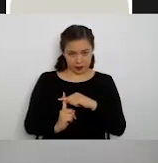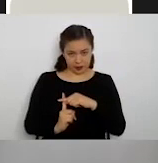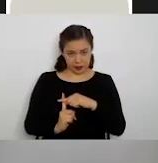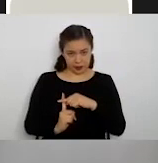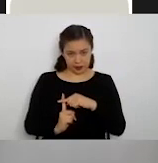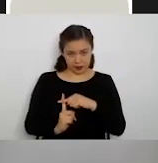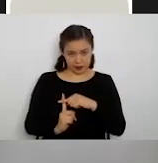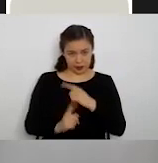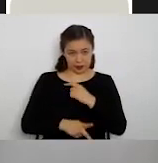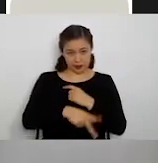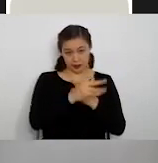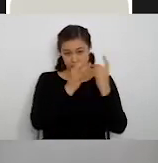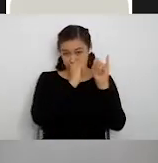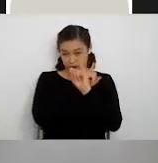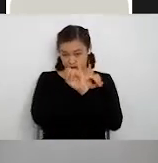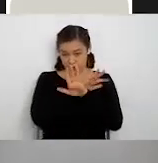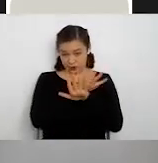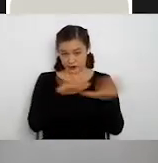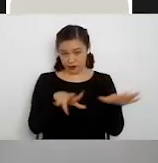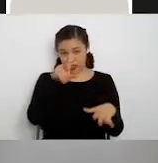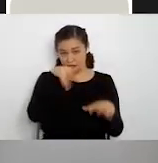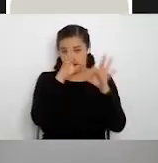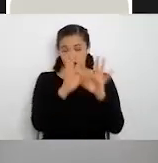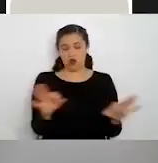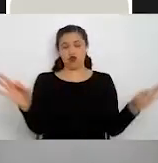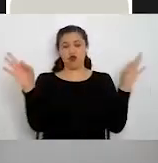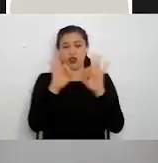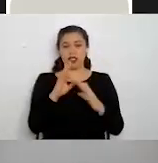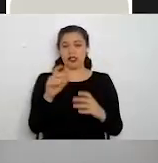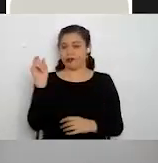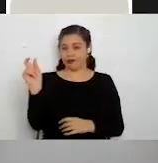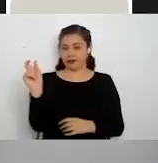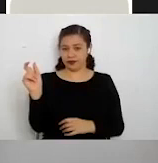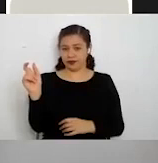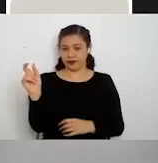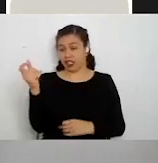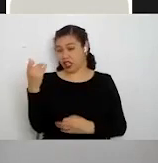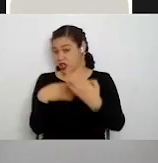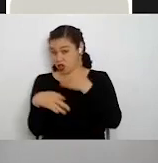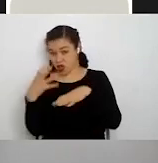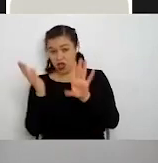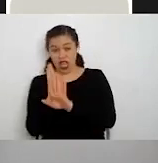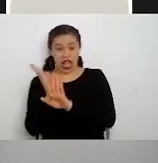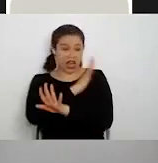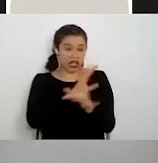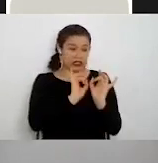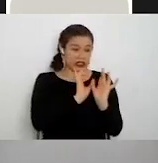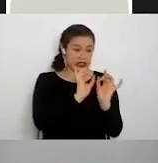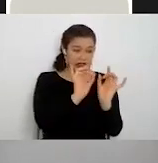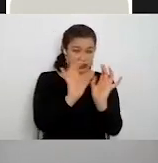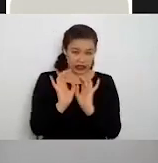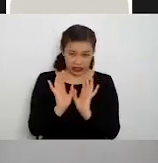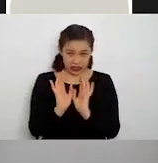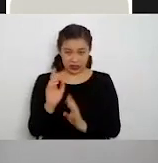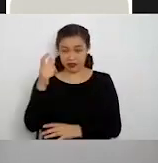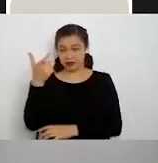este dato es muy importante porque te está diciendo que a pesar de todo lo que comentamos, la economía de